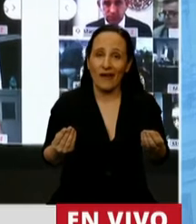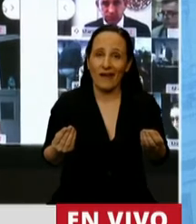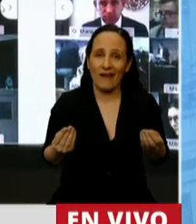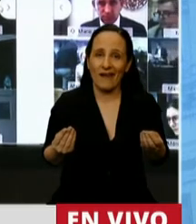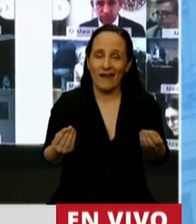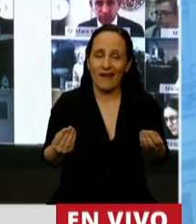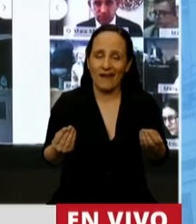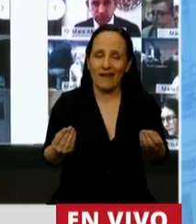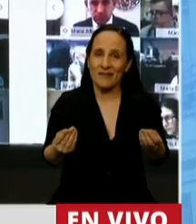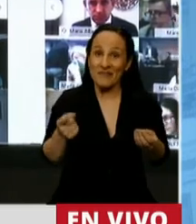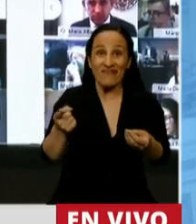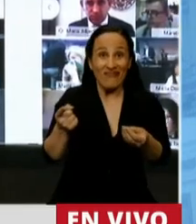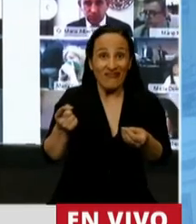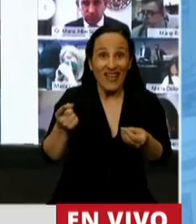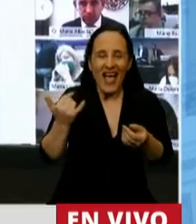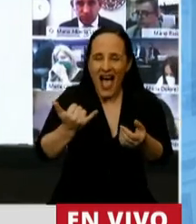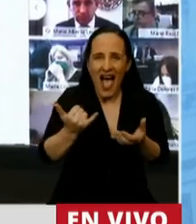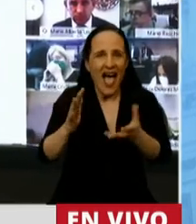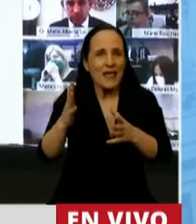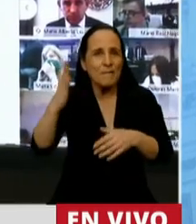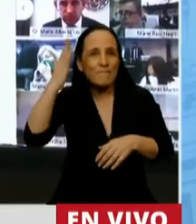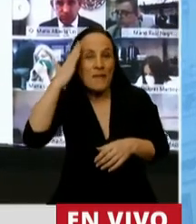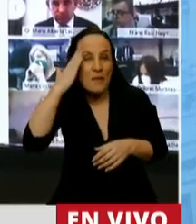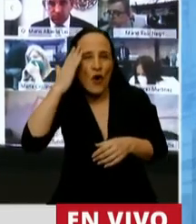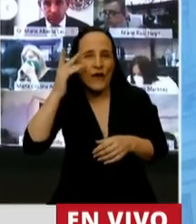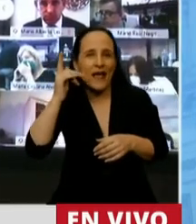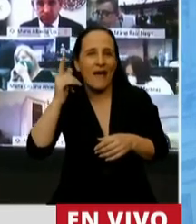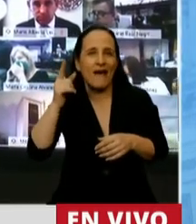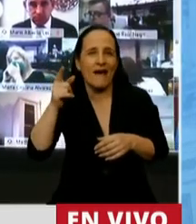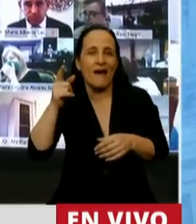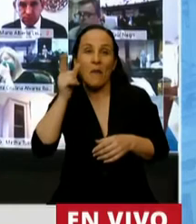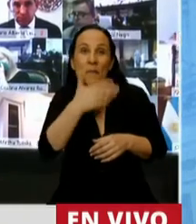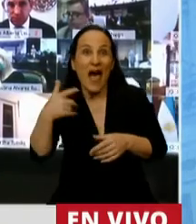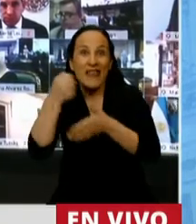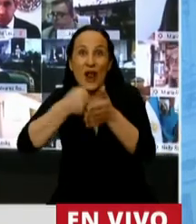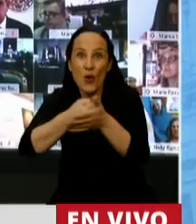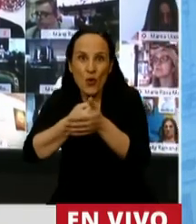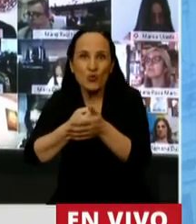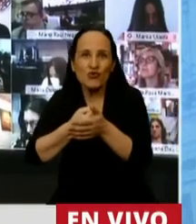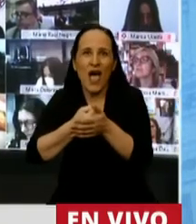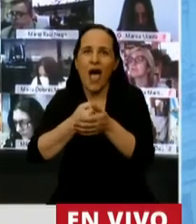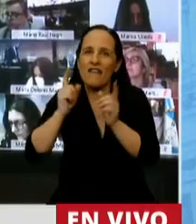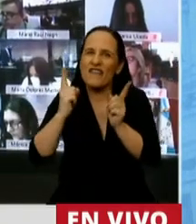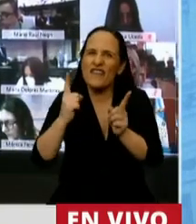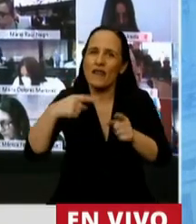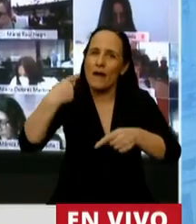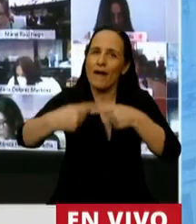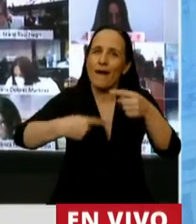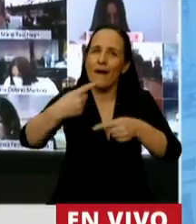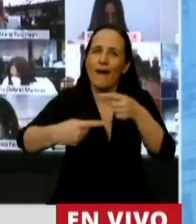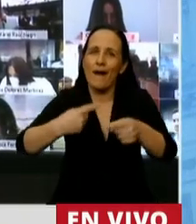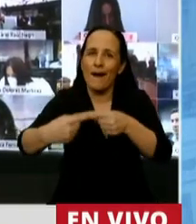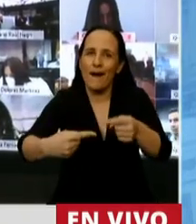manera la memoria y la lucha de sus padres sigue viva y no fue en